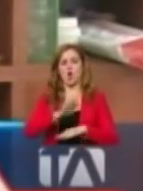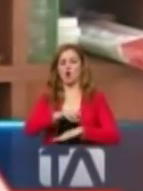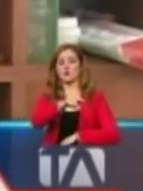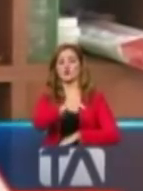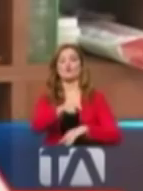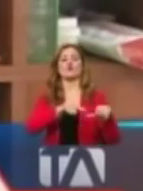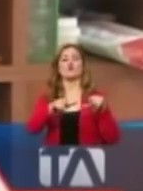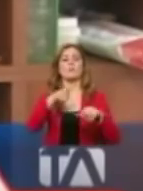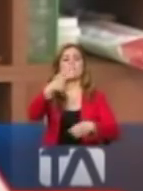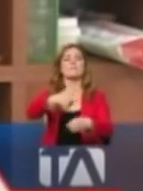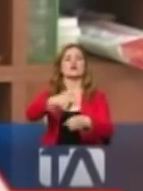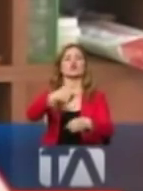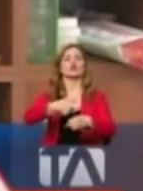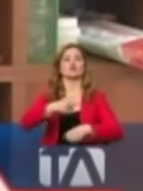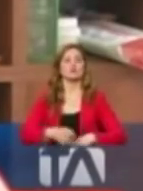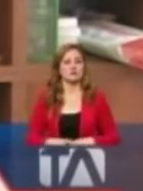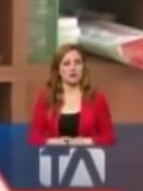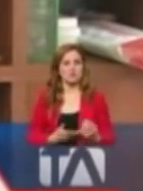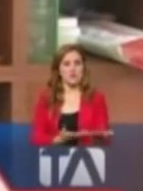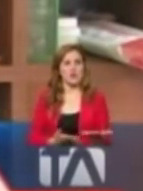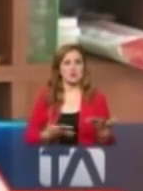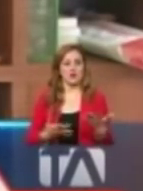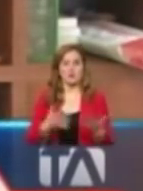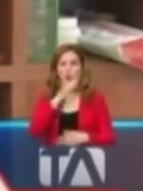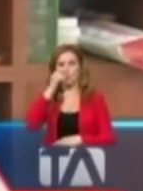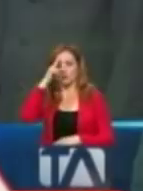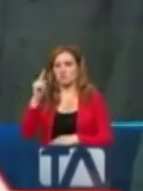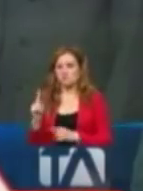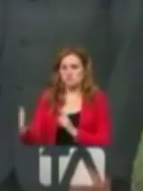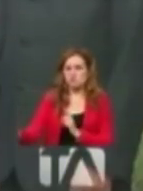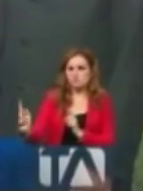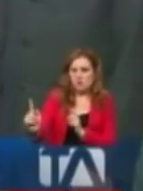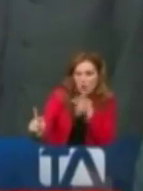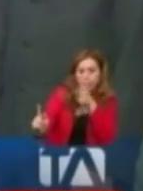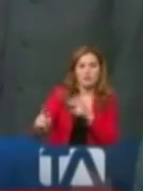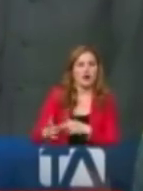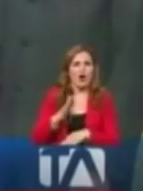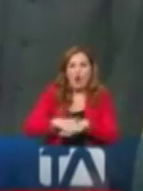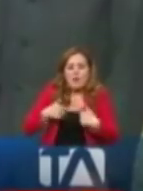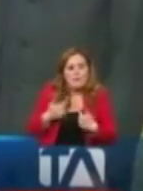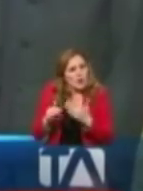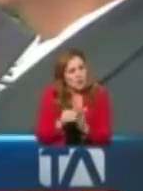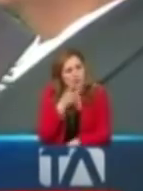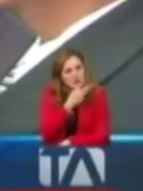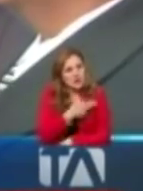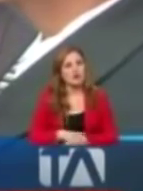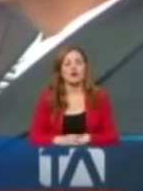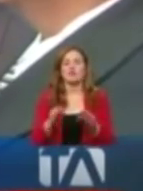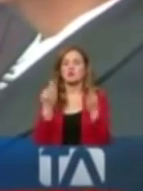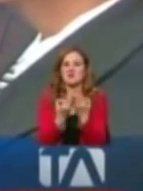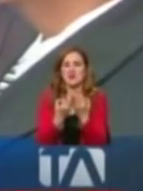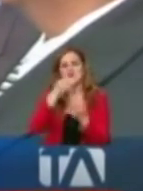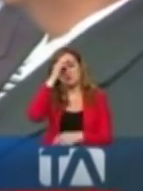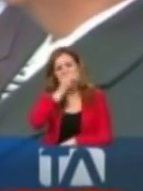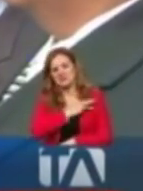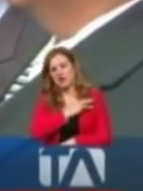encontraba en un lugar específico esperando a la presa. Casi 20 años de carrera policial y una vida familiar se fueron al